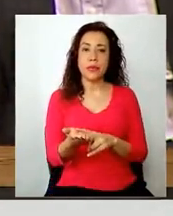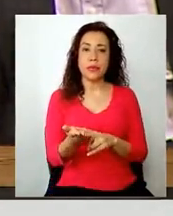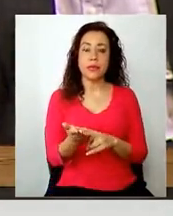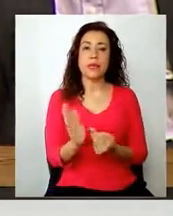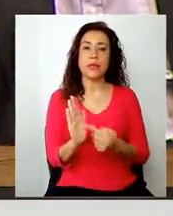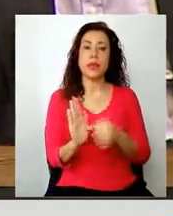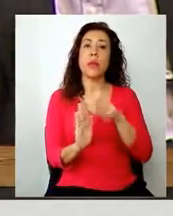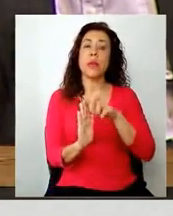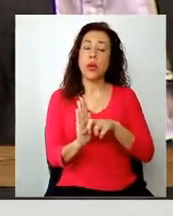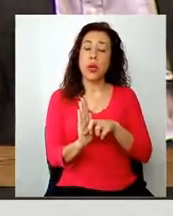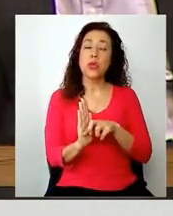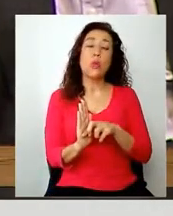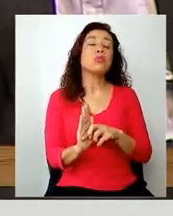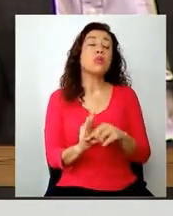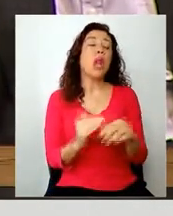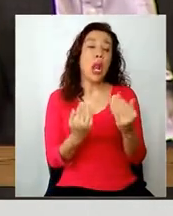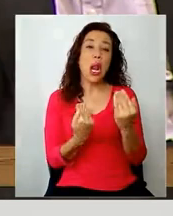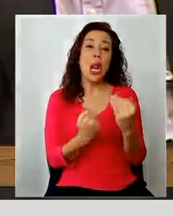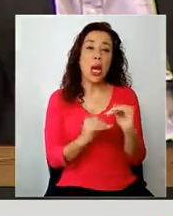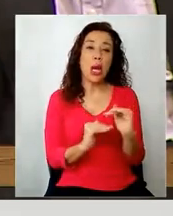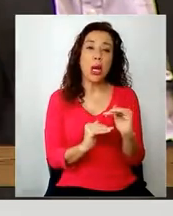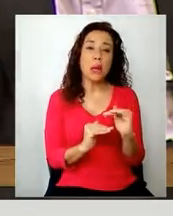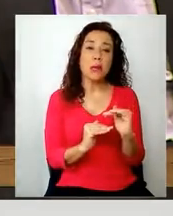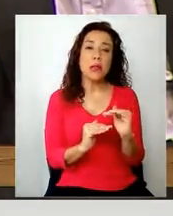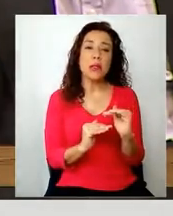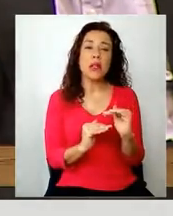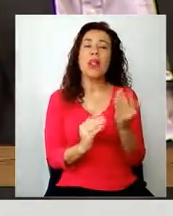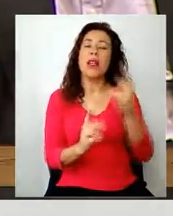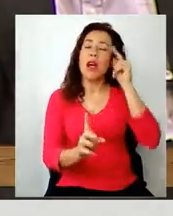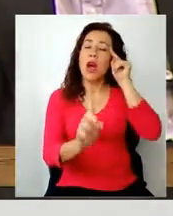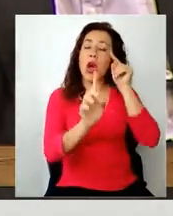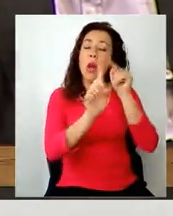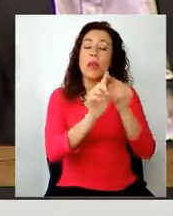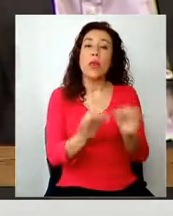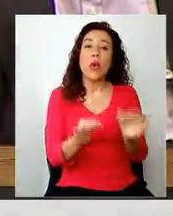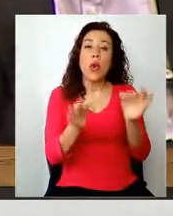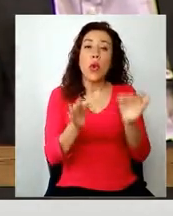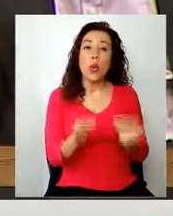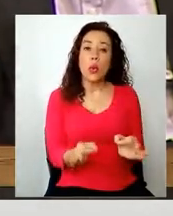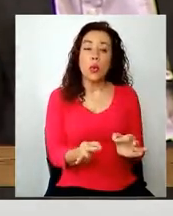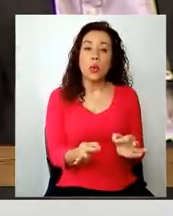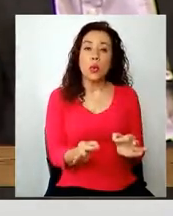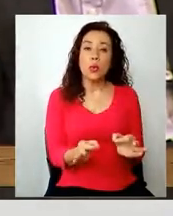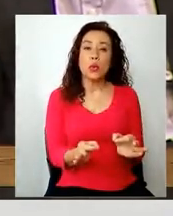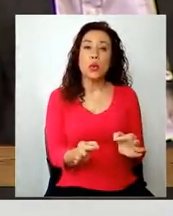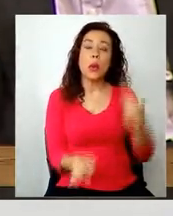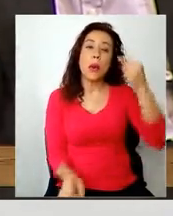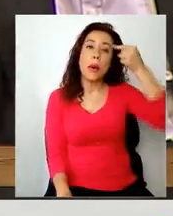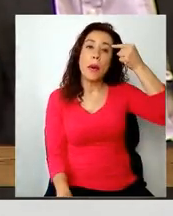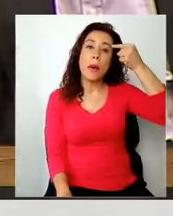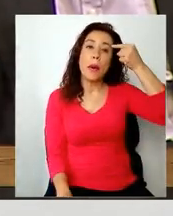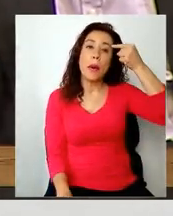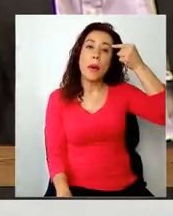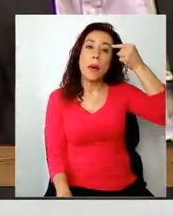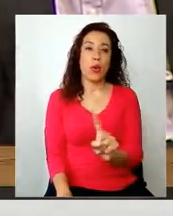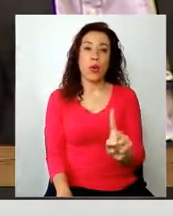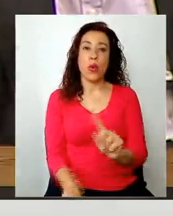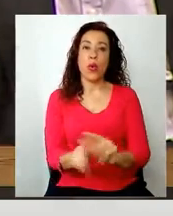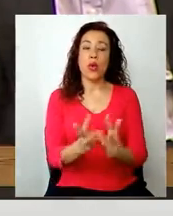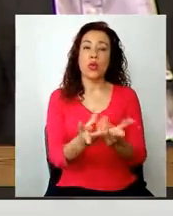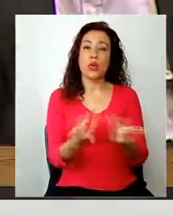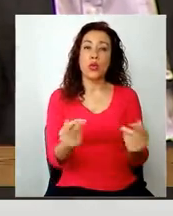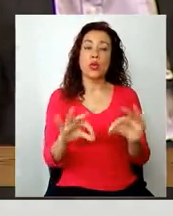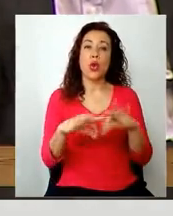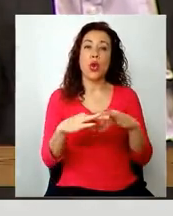acotado que va en la línea correcta pero evidentemente no es la solución completa a